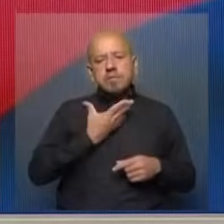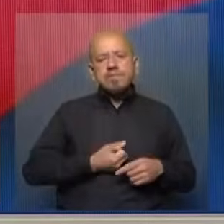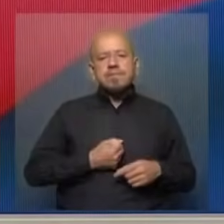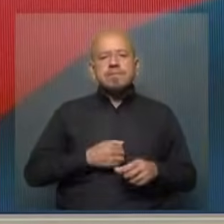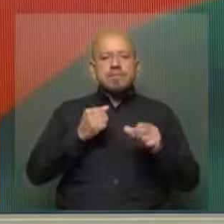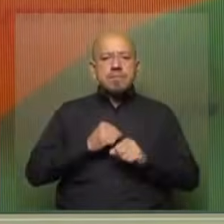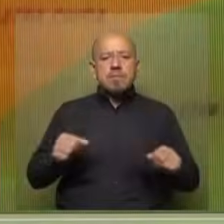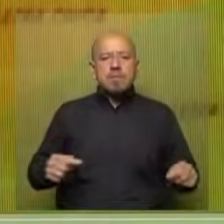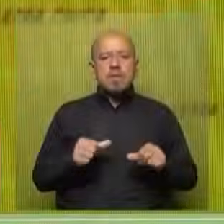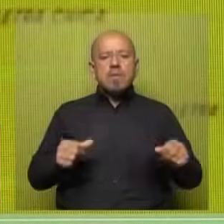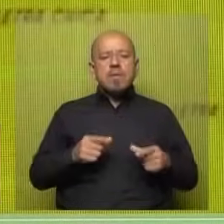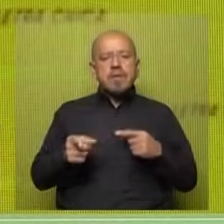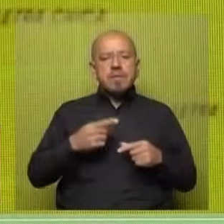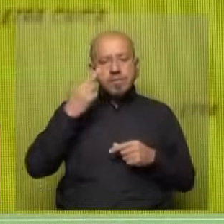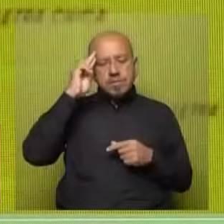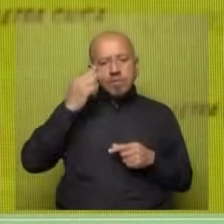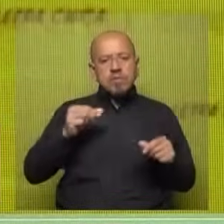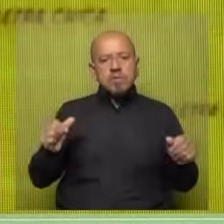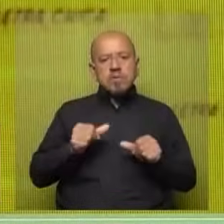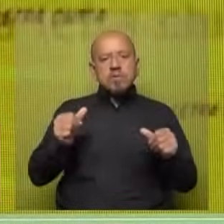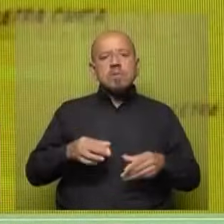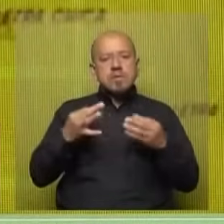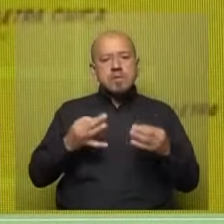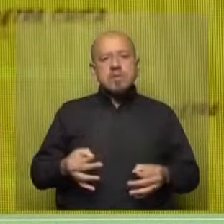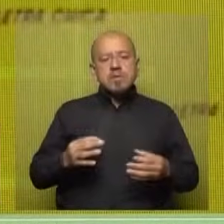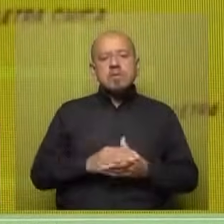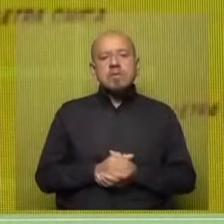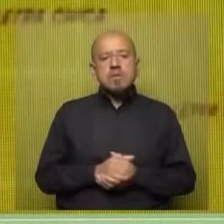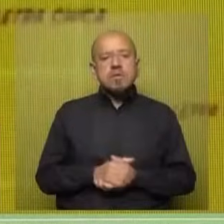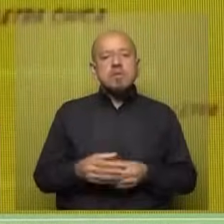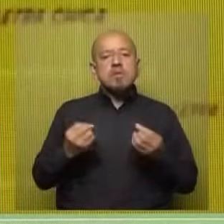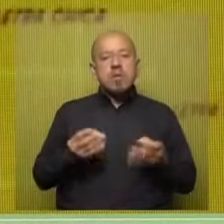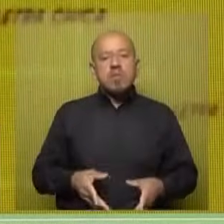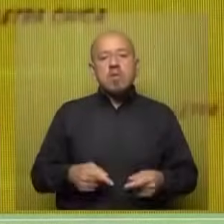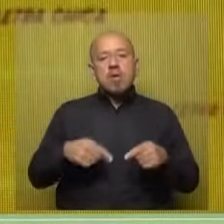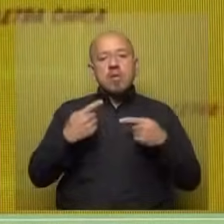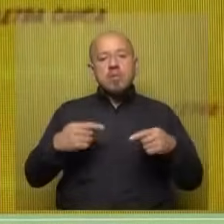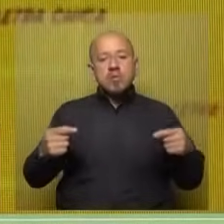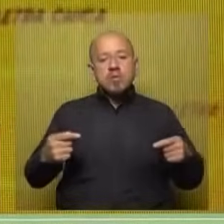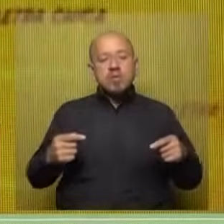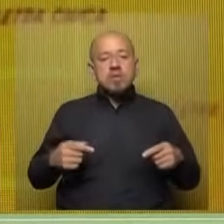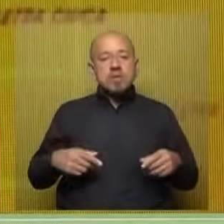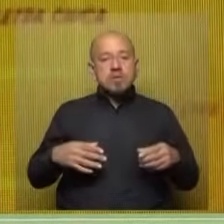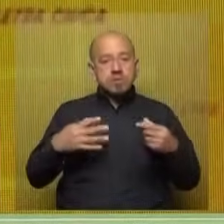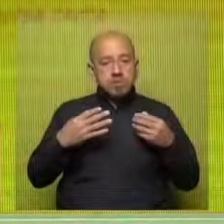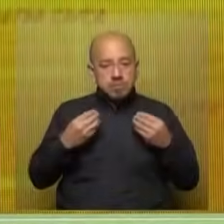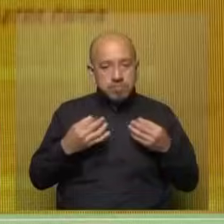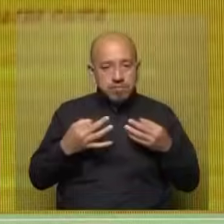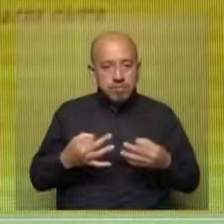hacer y que los uruguayos lo vamos a hacer bien. Porque las cosas grandes que hemos hecho las hemos hecho cuando estamos